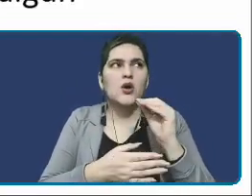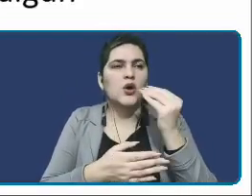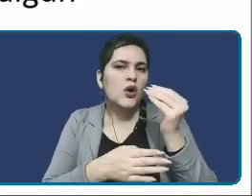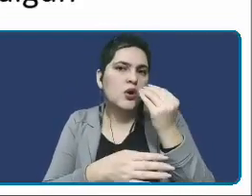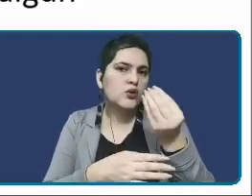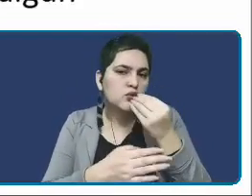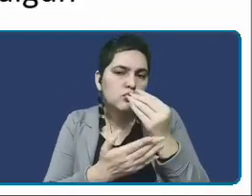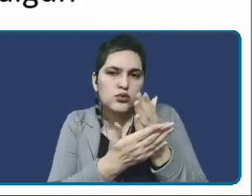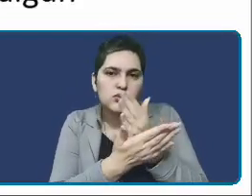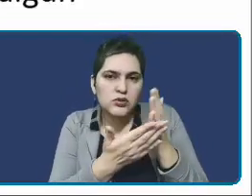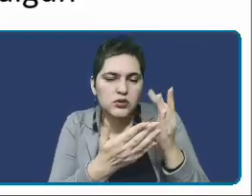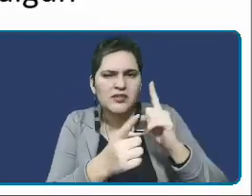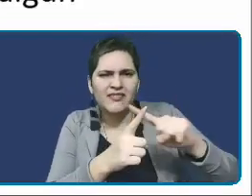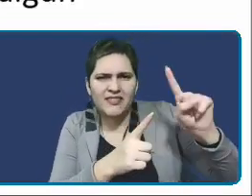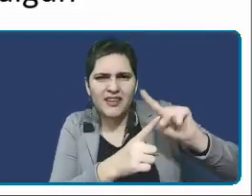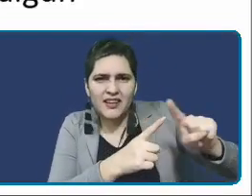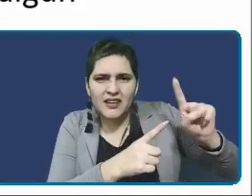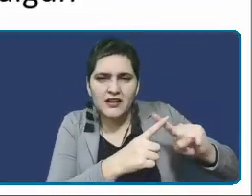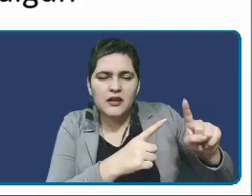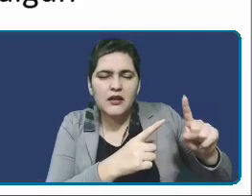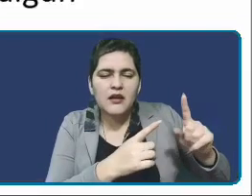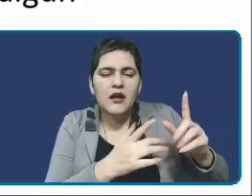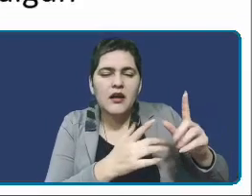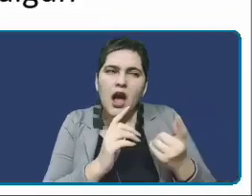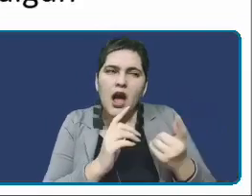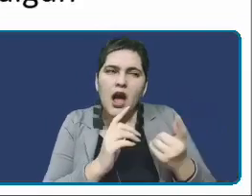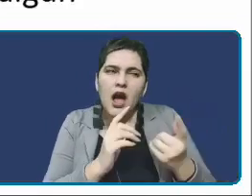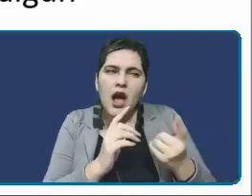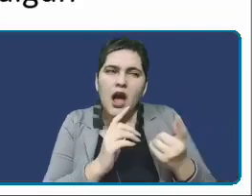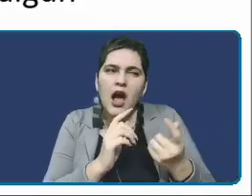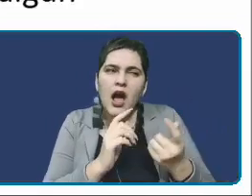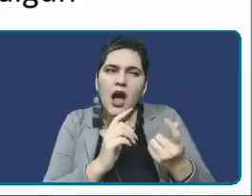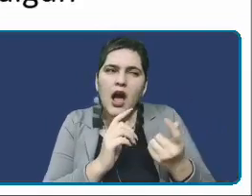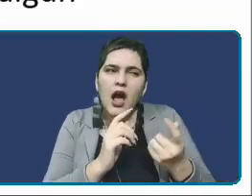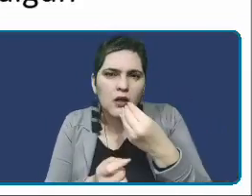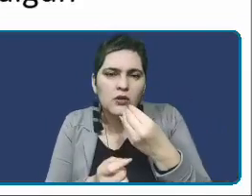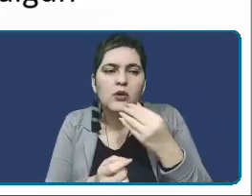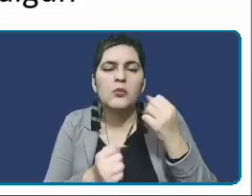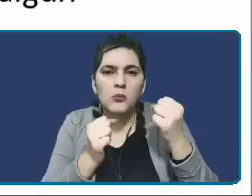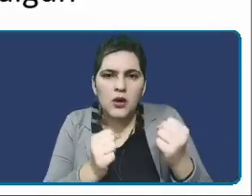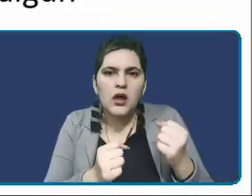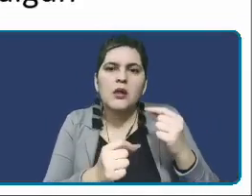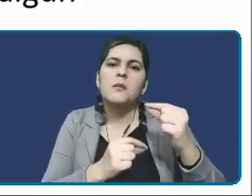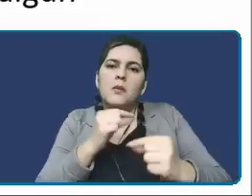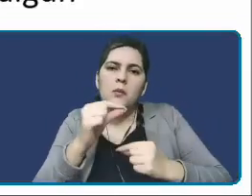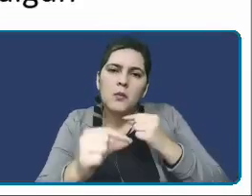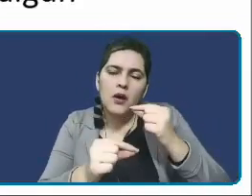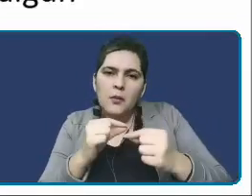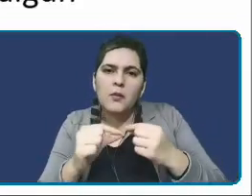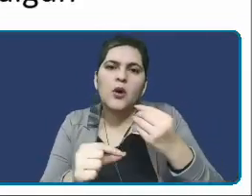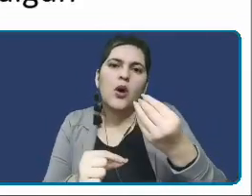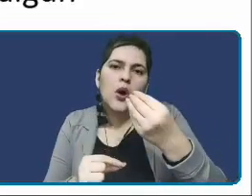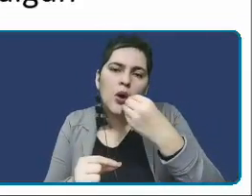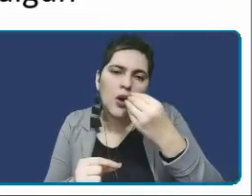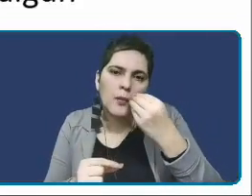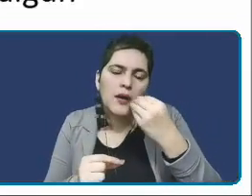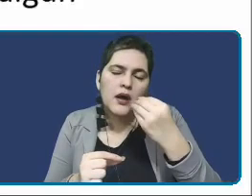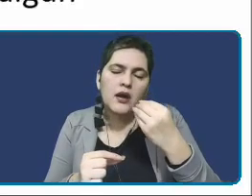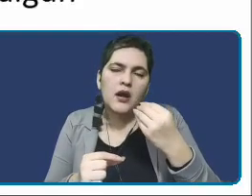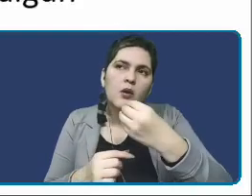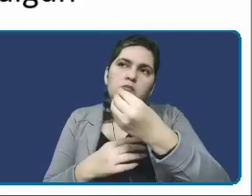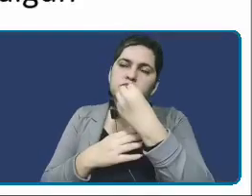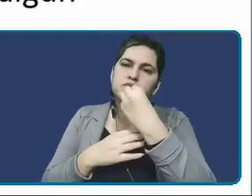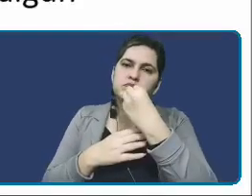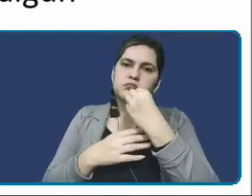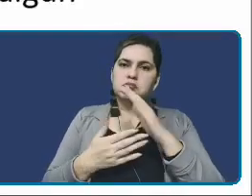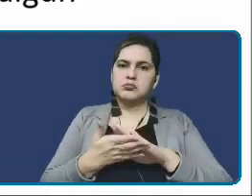decir, vamos a ir cambiando estos alimentos para que los pueda comer y lleguemos a los nutrientes adecuados. Las mamás